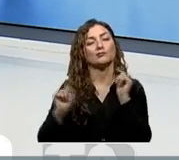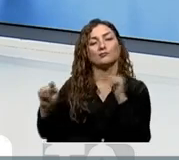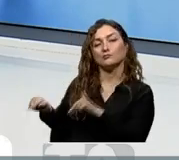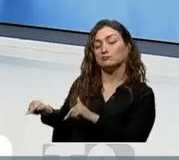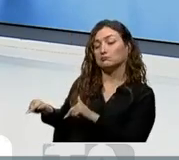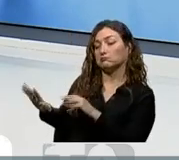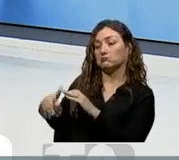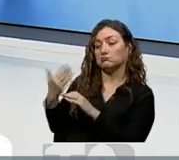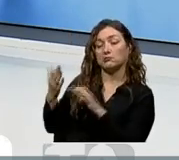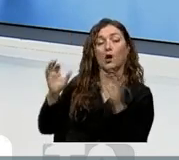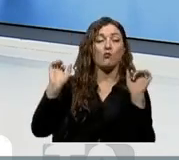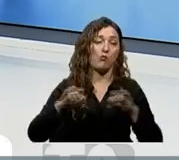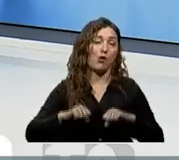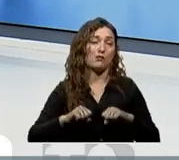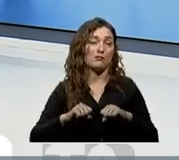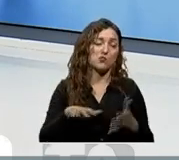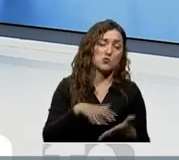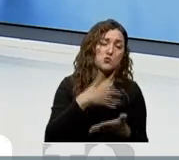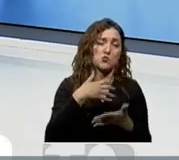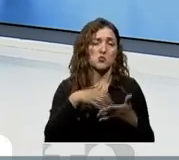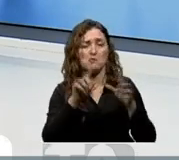al correo electrónico que ya ven en pantalla,